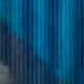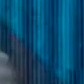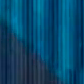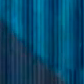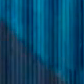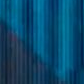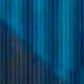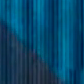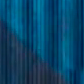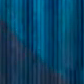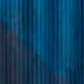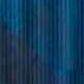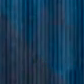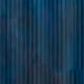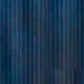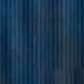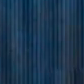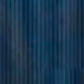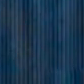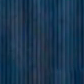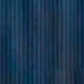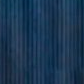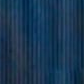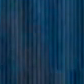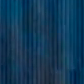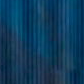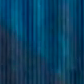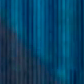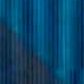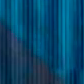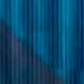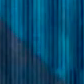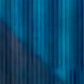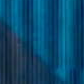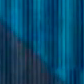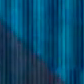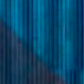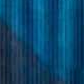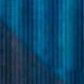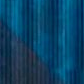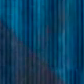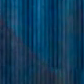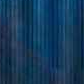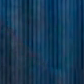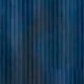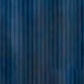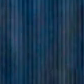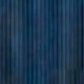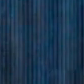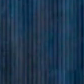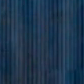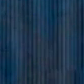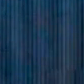ya son las 10 de la noche. Gracias por acompañarnos. Estamos en vivo, en primer plano, en esta noche de martes,